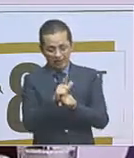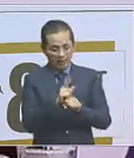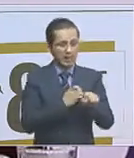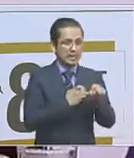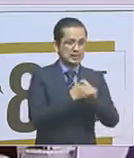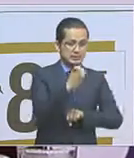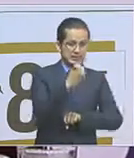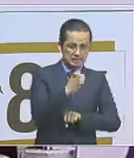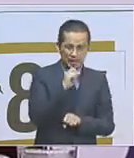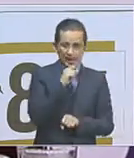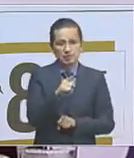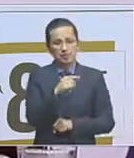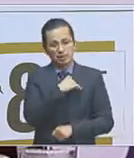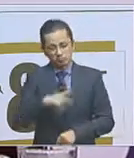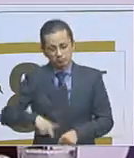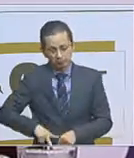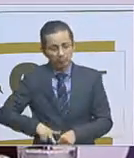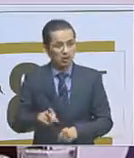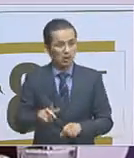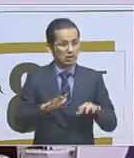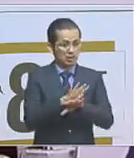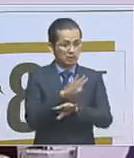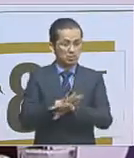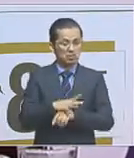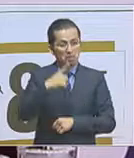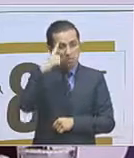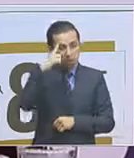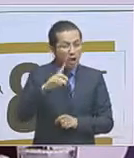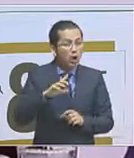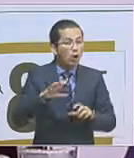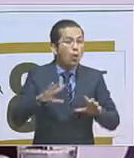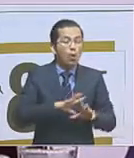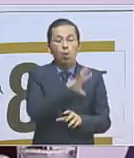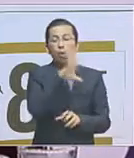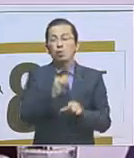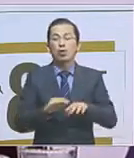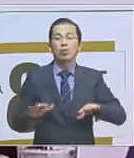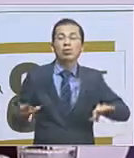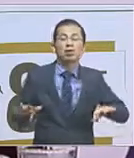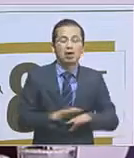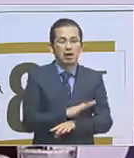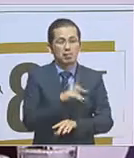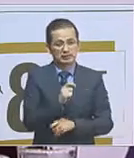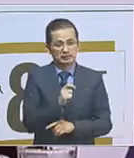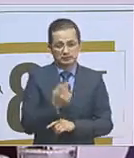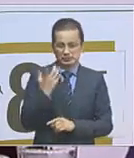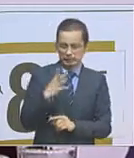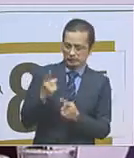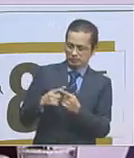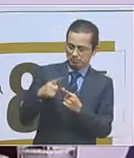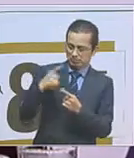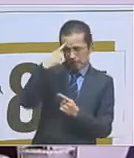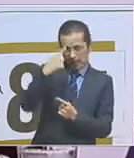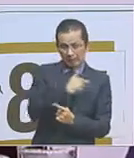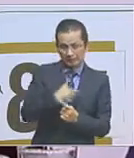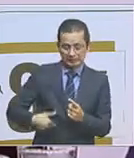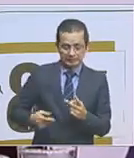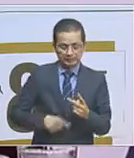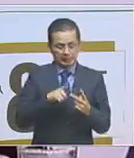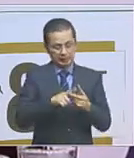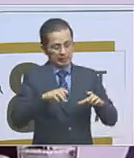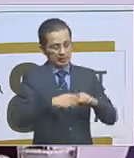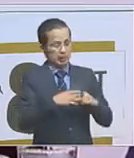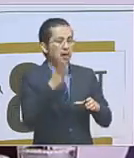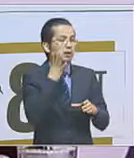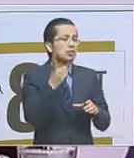dar paso a la renovación casi en su totalidad de los poderes ejecutivos y legislativos en el territorio nacional